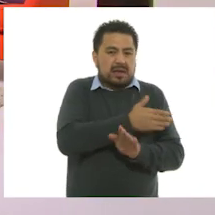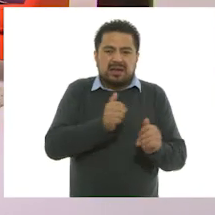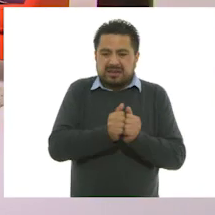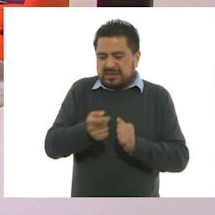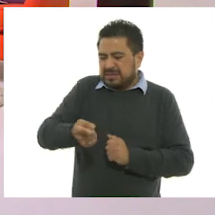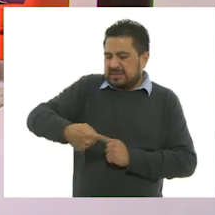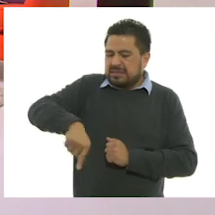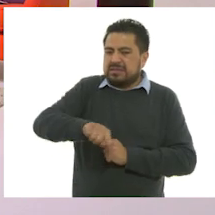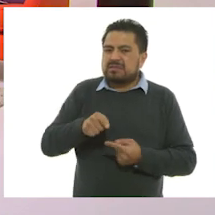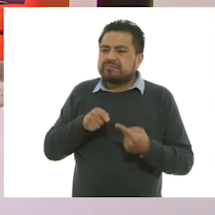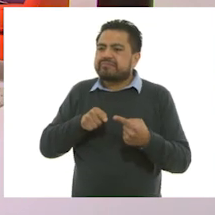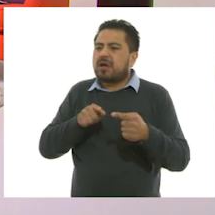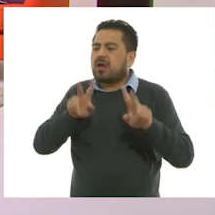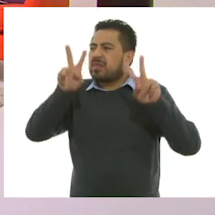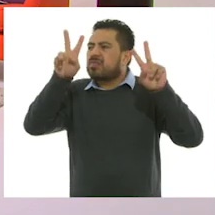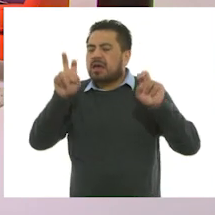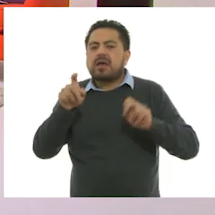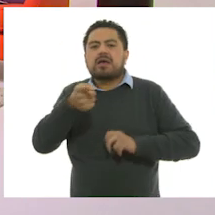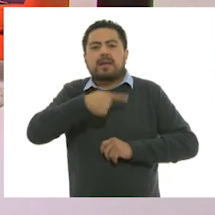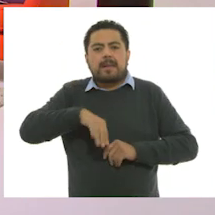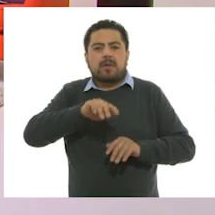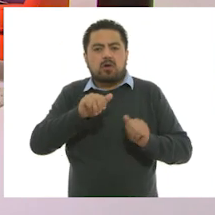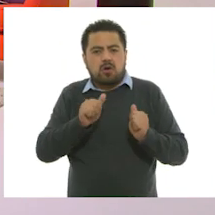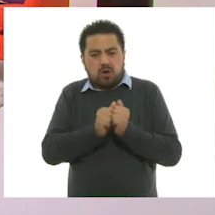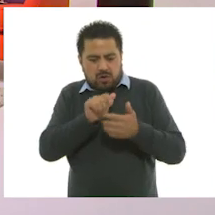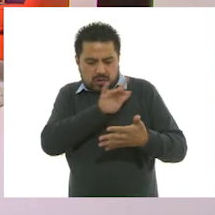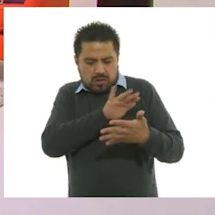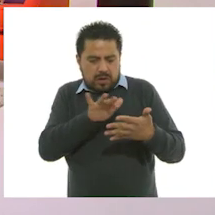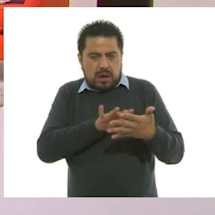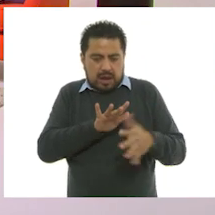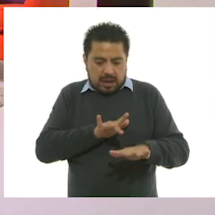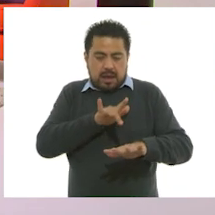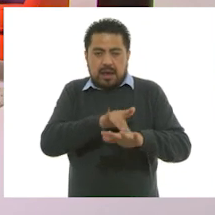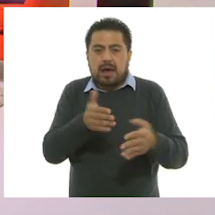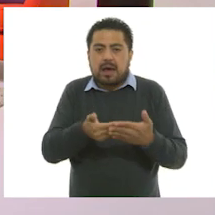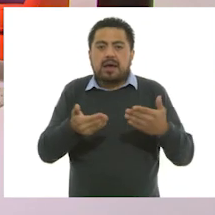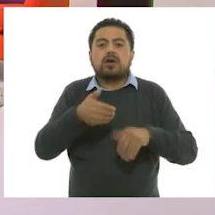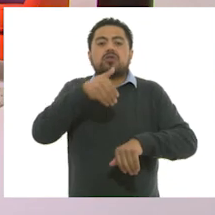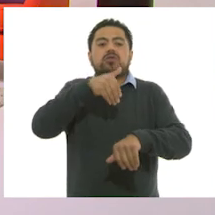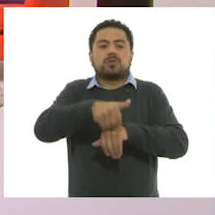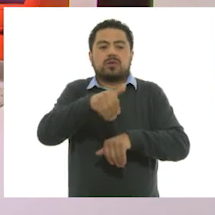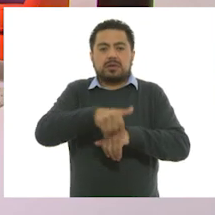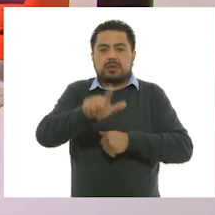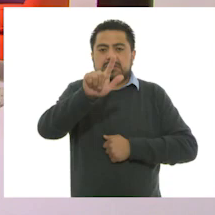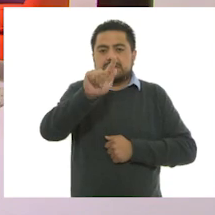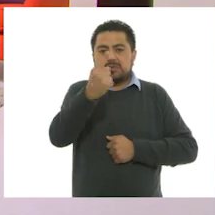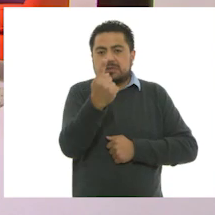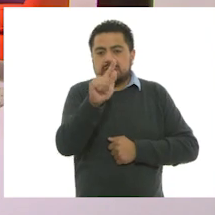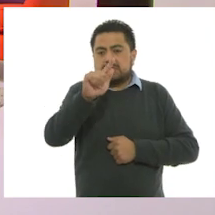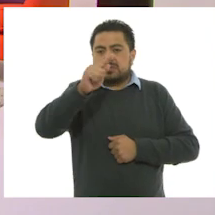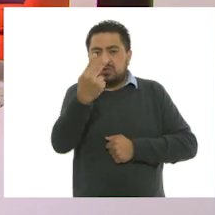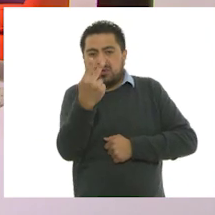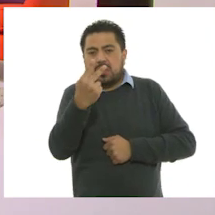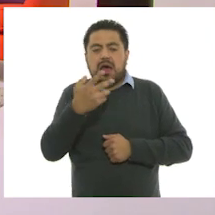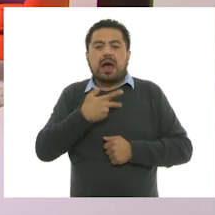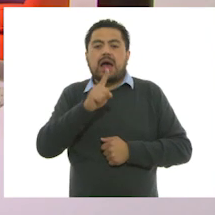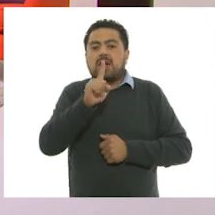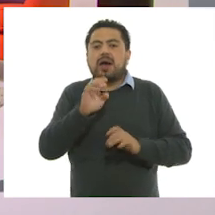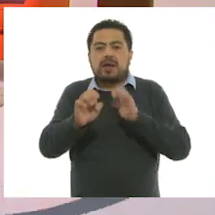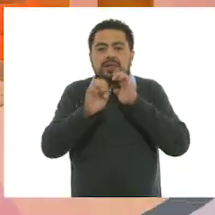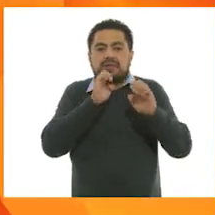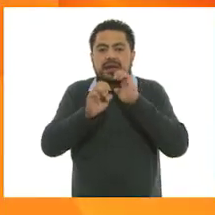ellos, que discutimos sobre el tema, nos vamos con el texto. Mira, en las páginas 71 y 72 hay una